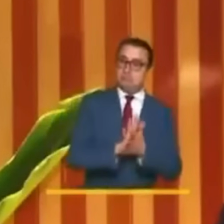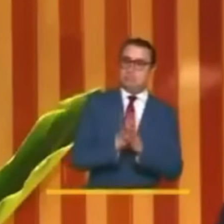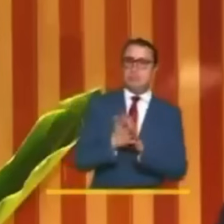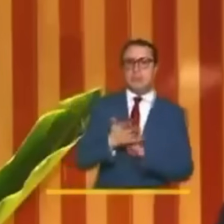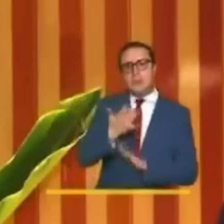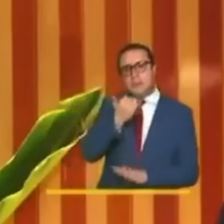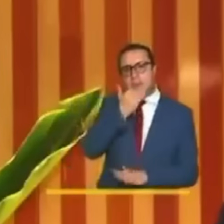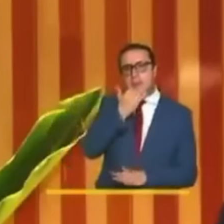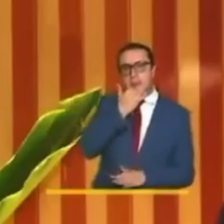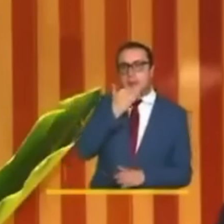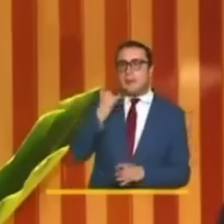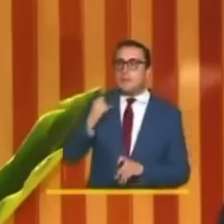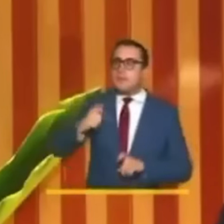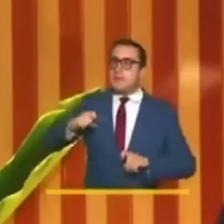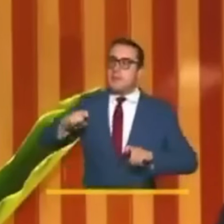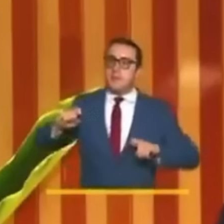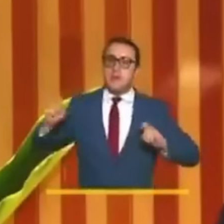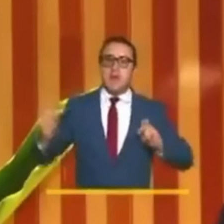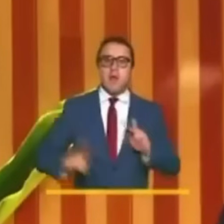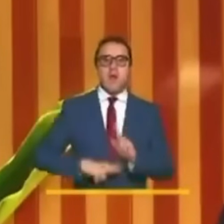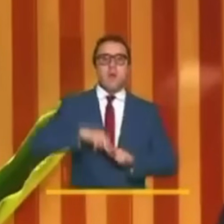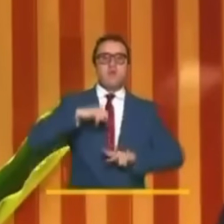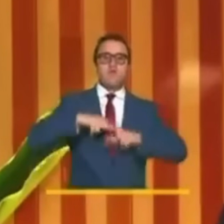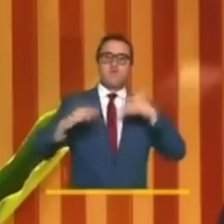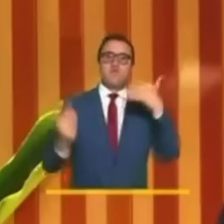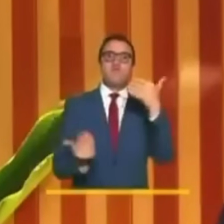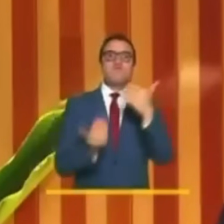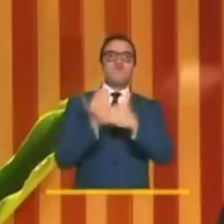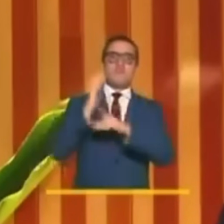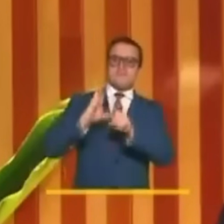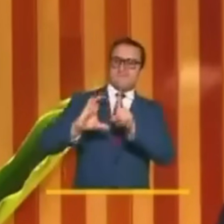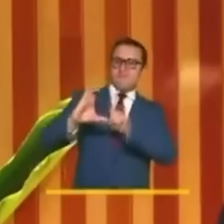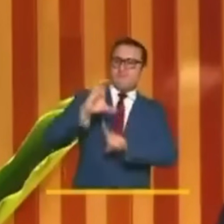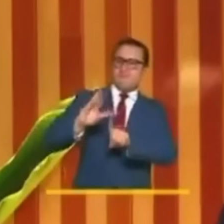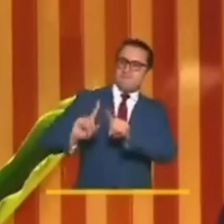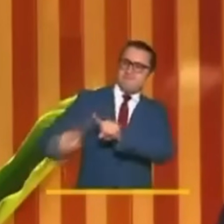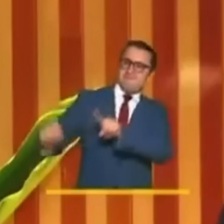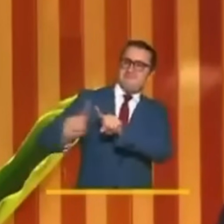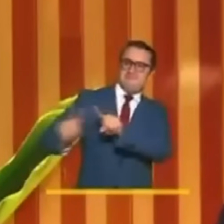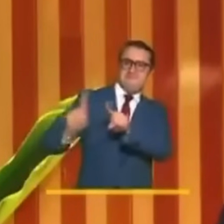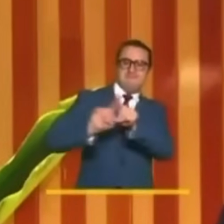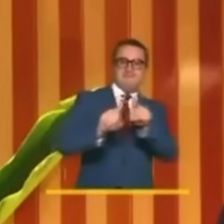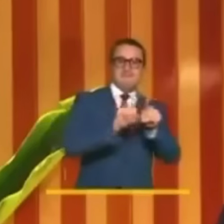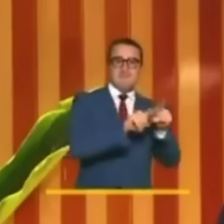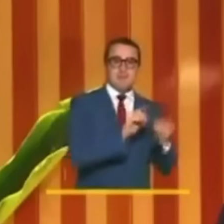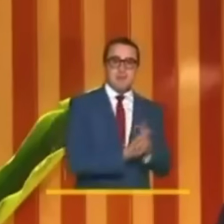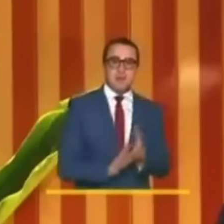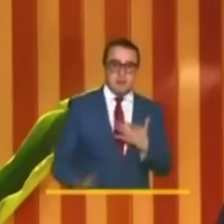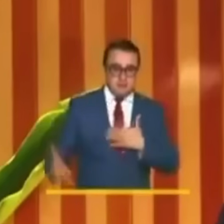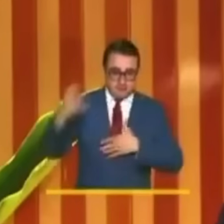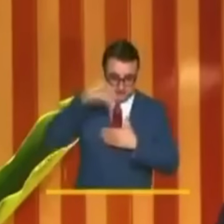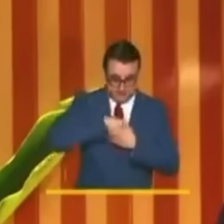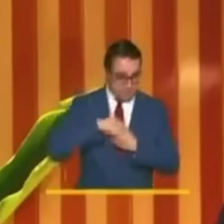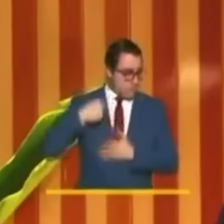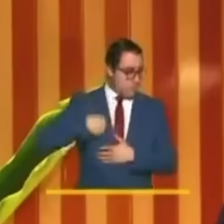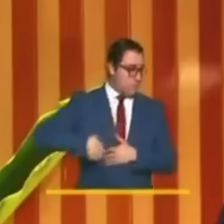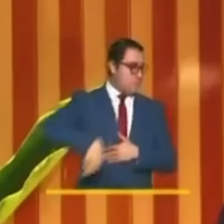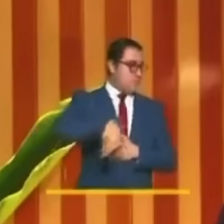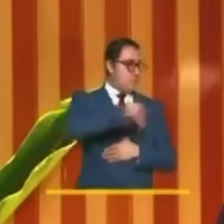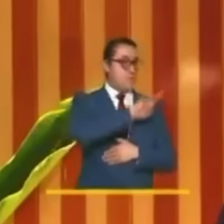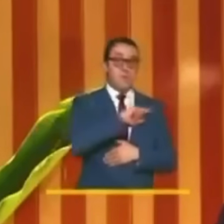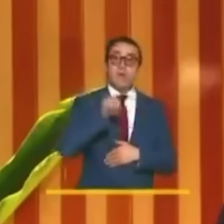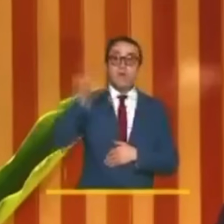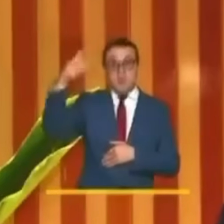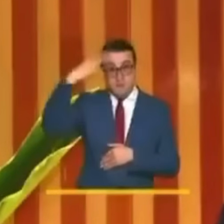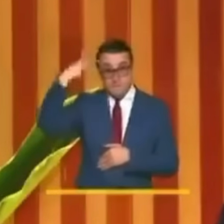siendo la construcción de nuevas civilizaciones. Fantasmas que están dentro de nosotros, tanto en